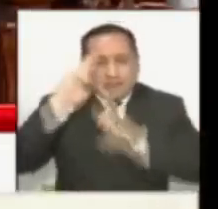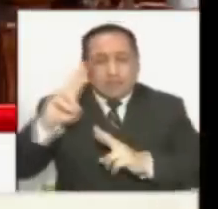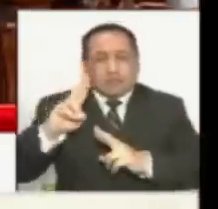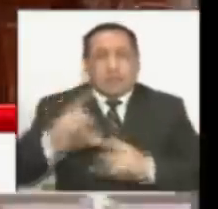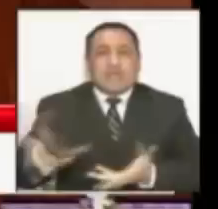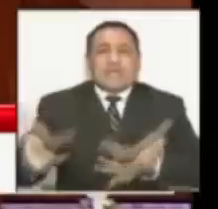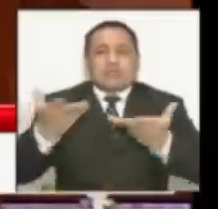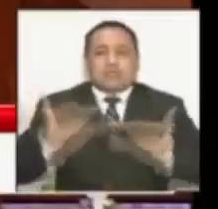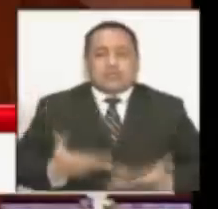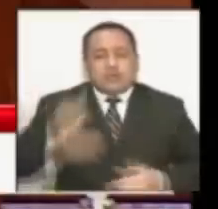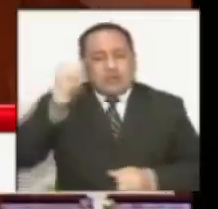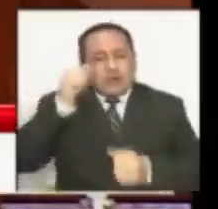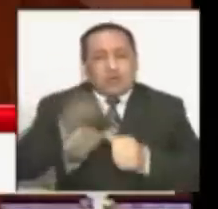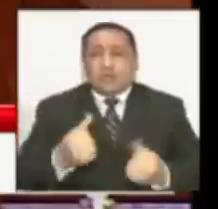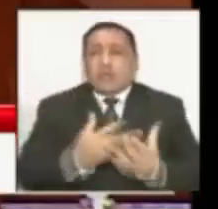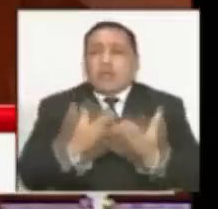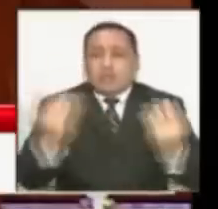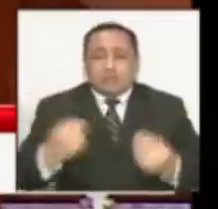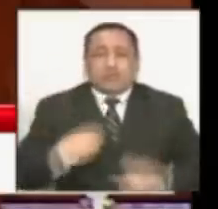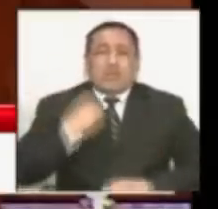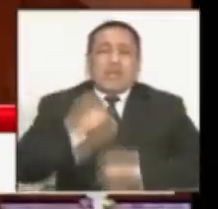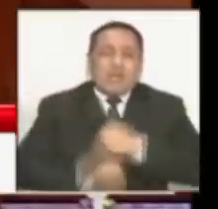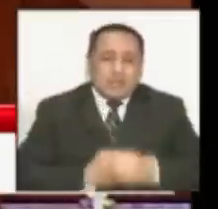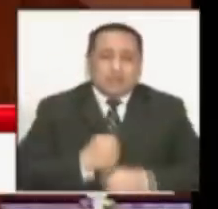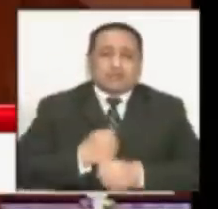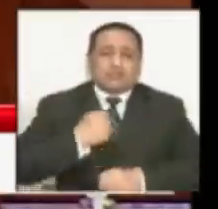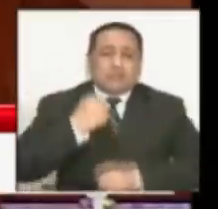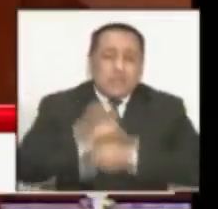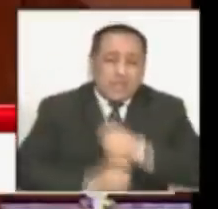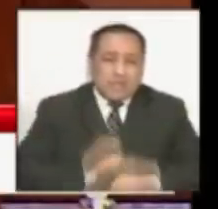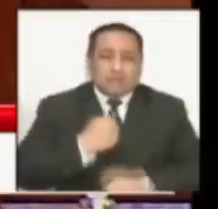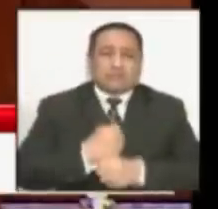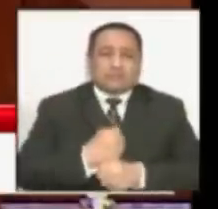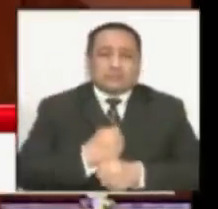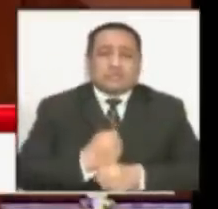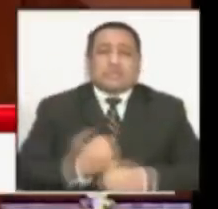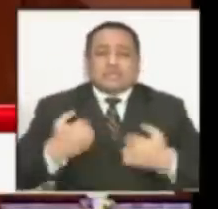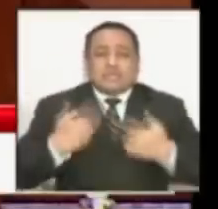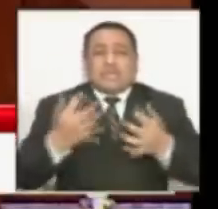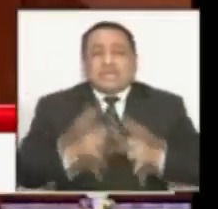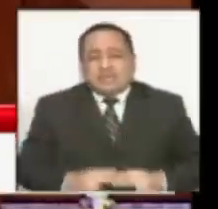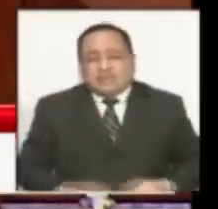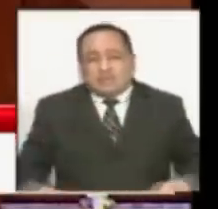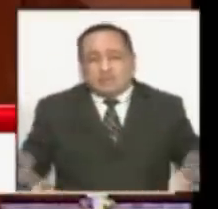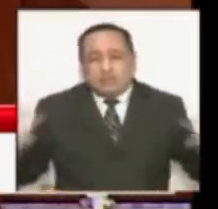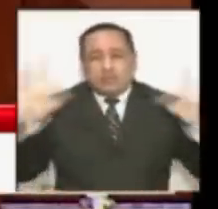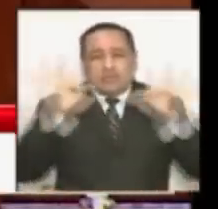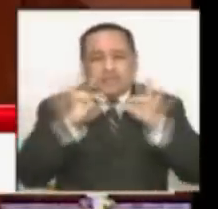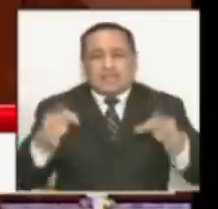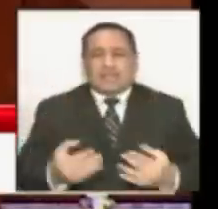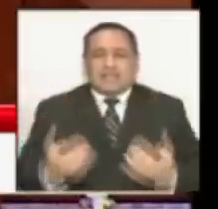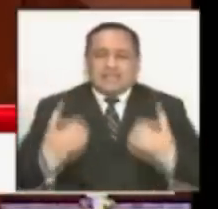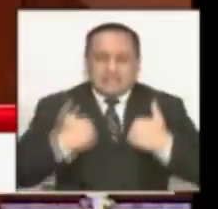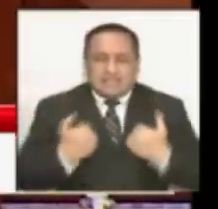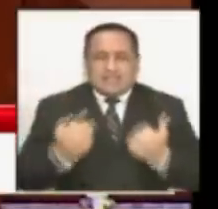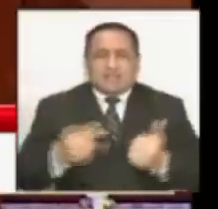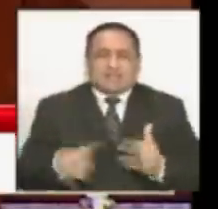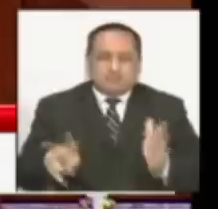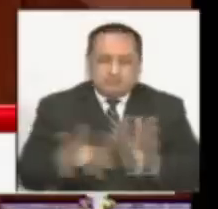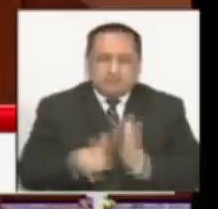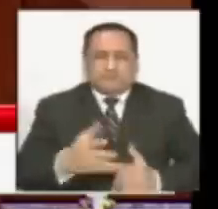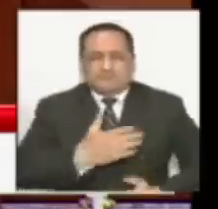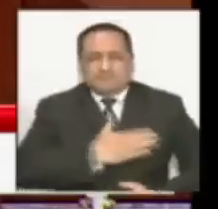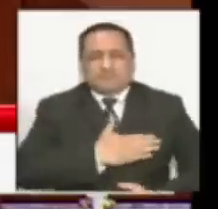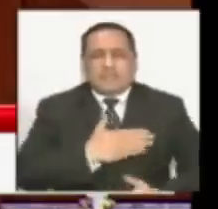recordar a muchos que tenemos años ya de la importancia que tiene la vocación de